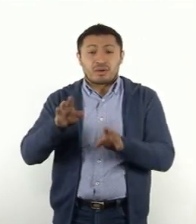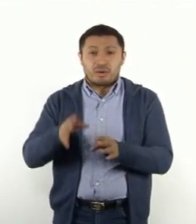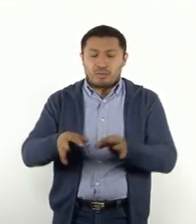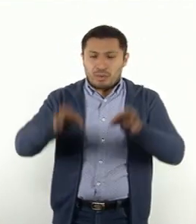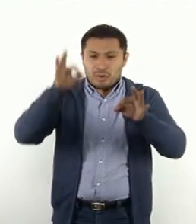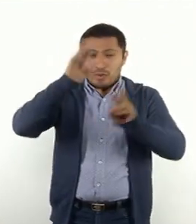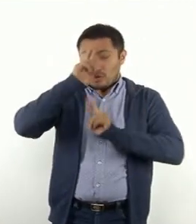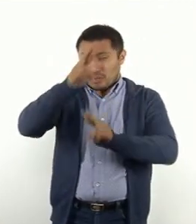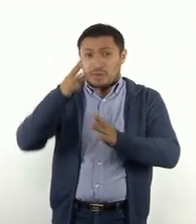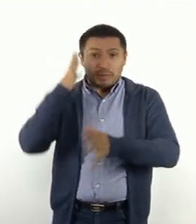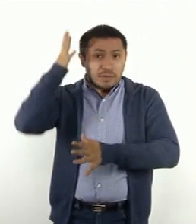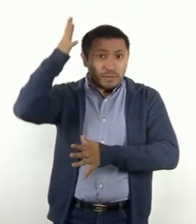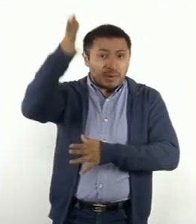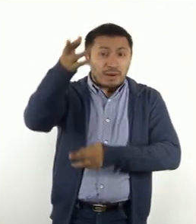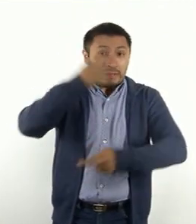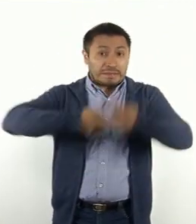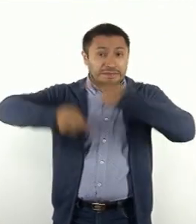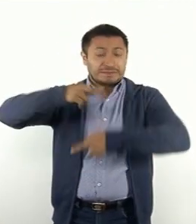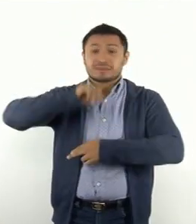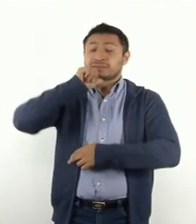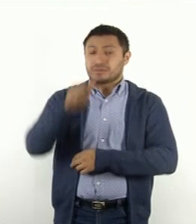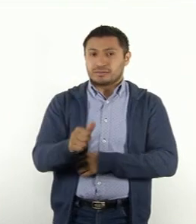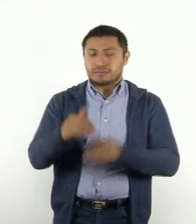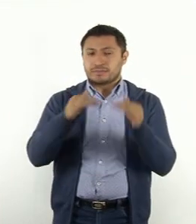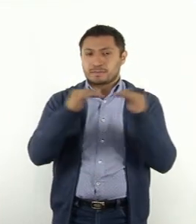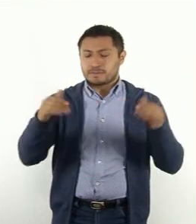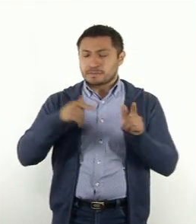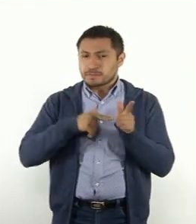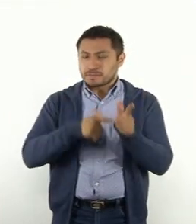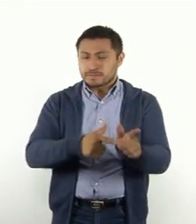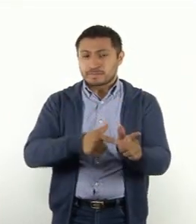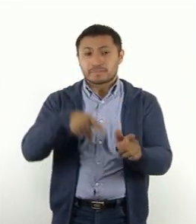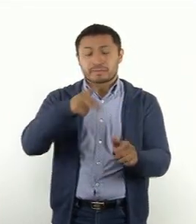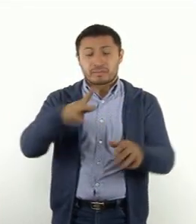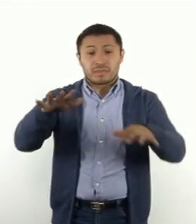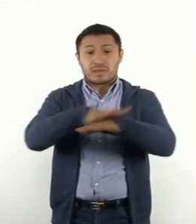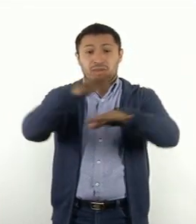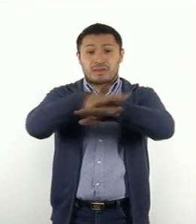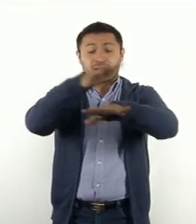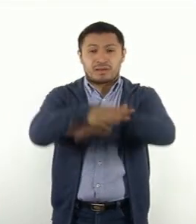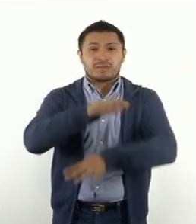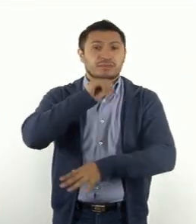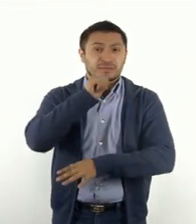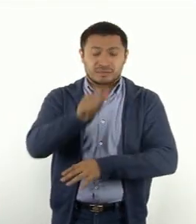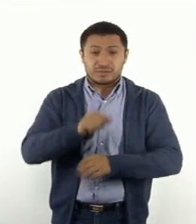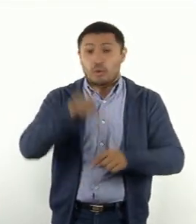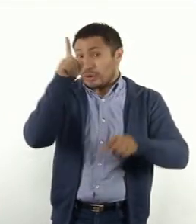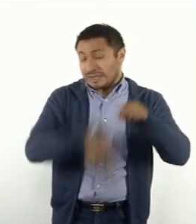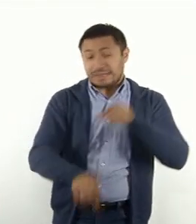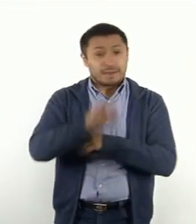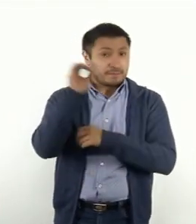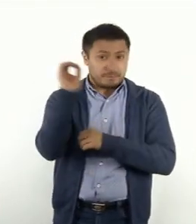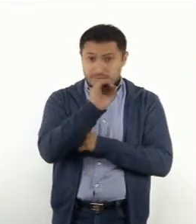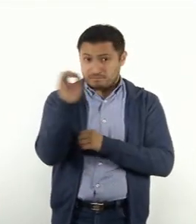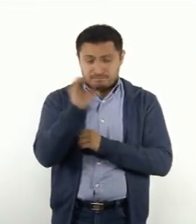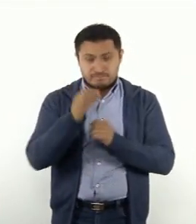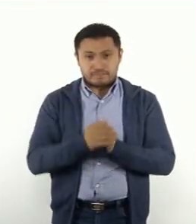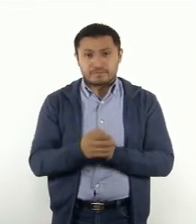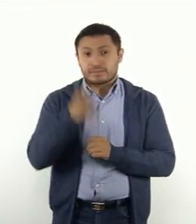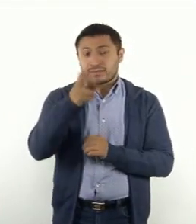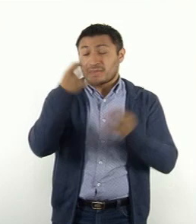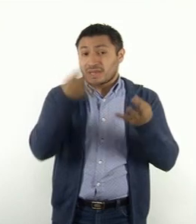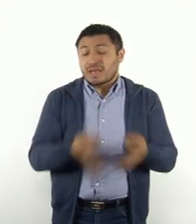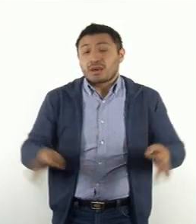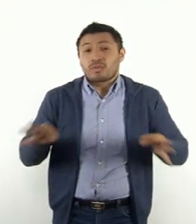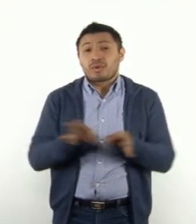retroactivas, estables pero no inmutables en el tiempo. Este principio para mí es más que fundamental, ya que